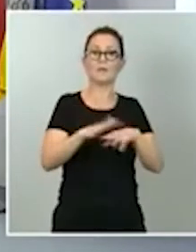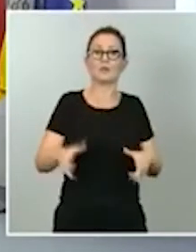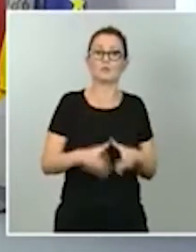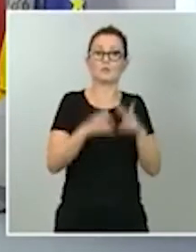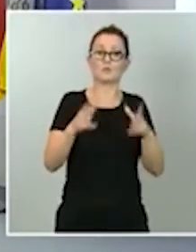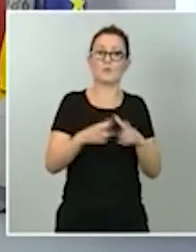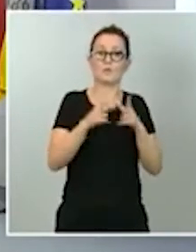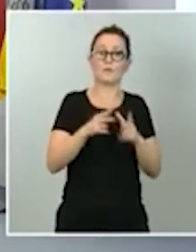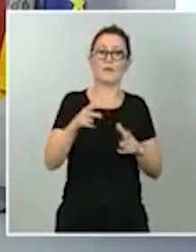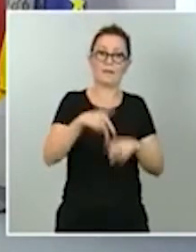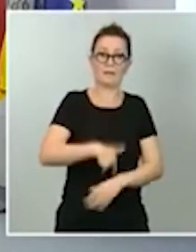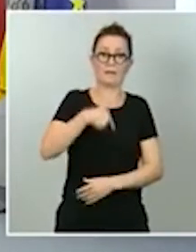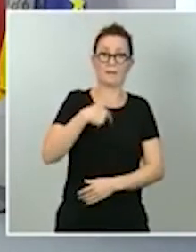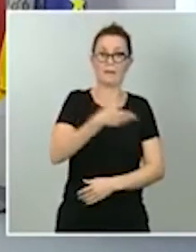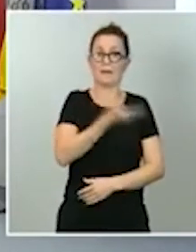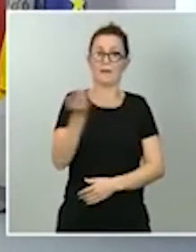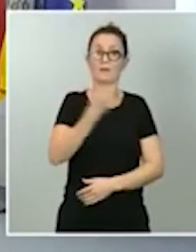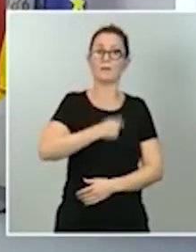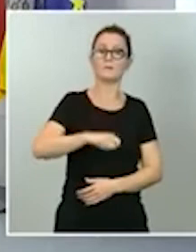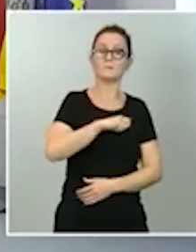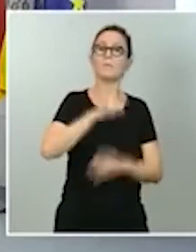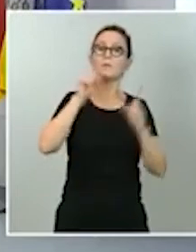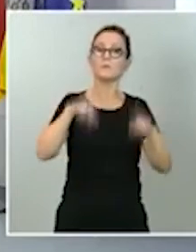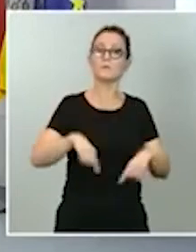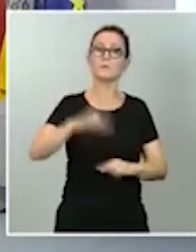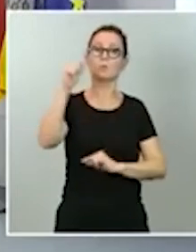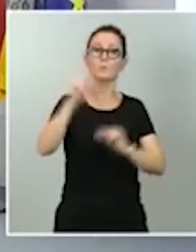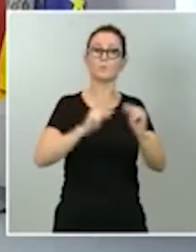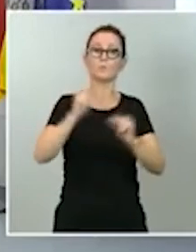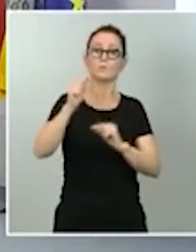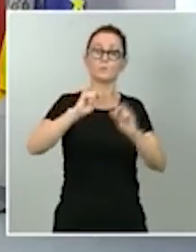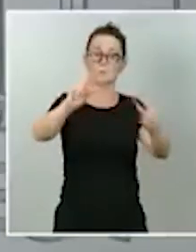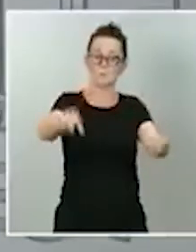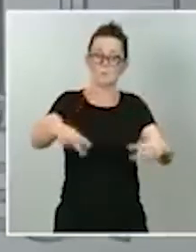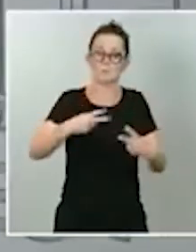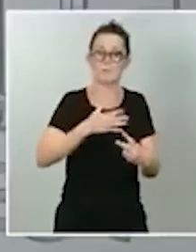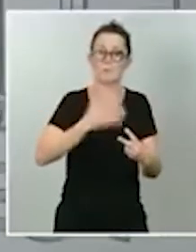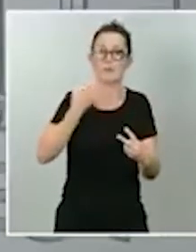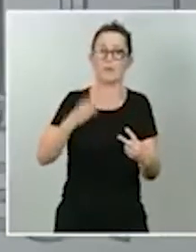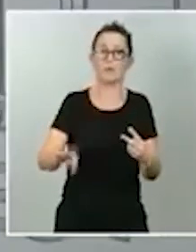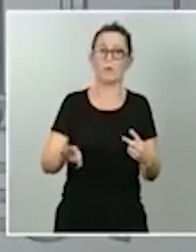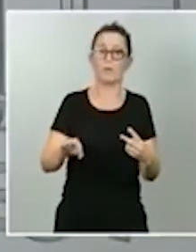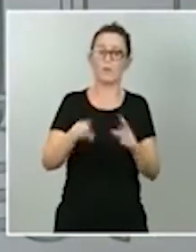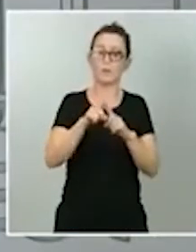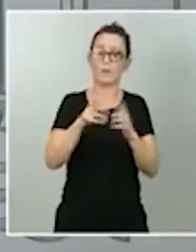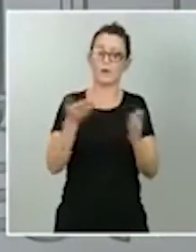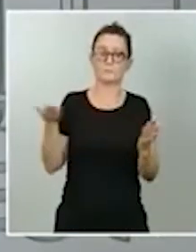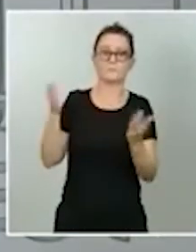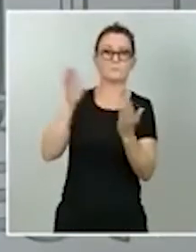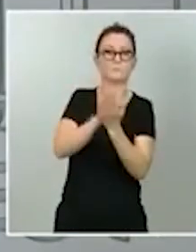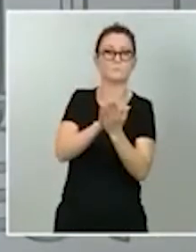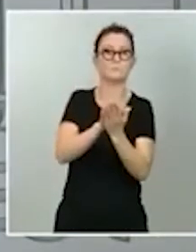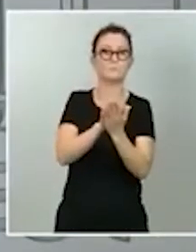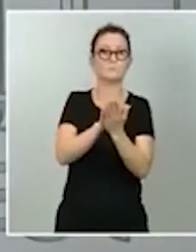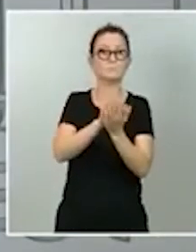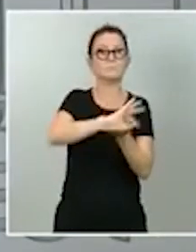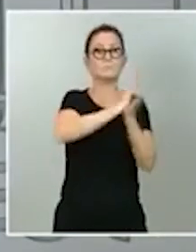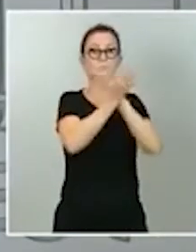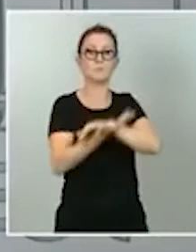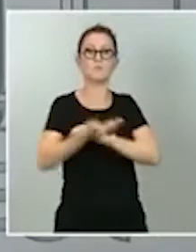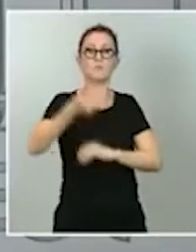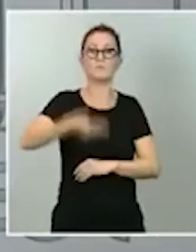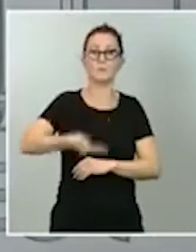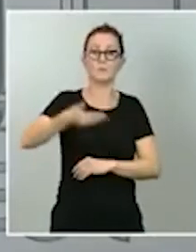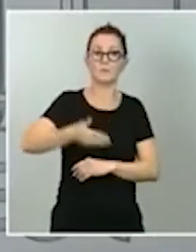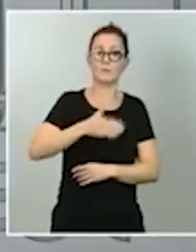y por tanto un presupuesto que permitirá abordar de forma intensa las principales transformaciones que necesita nuestro